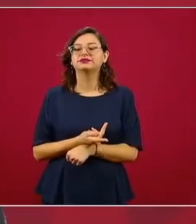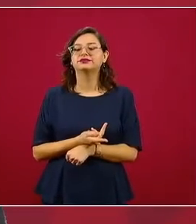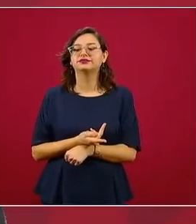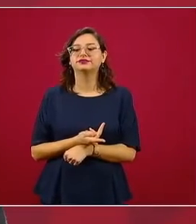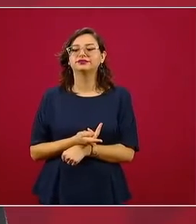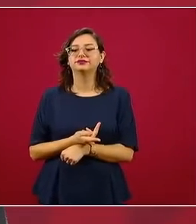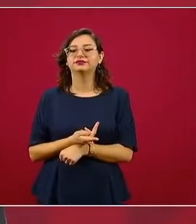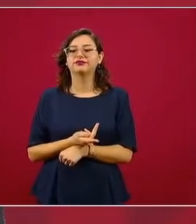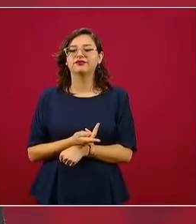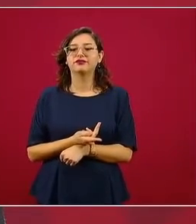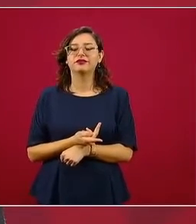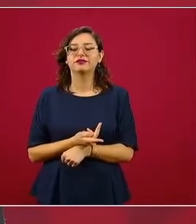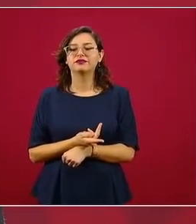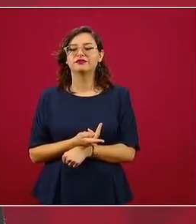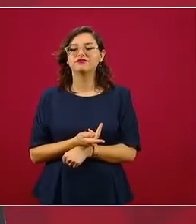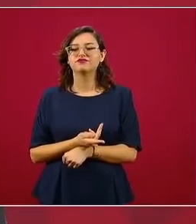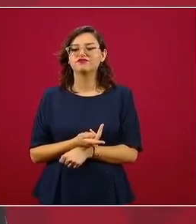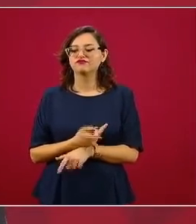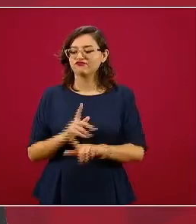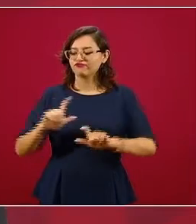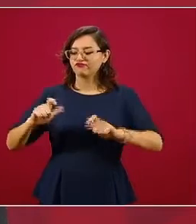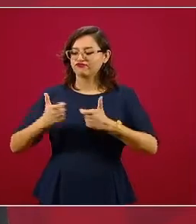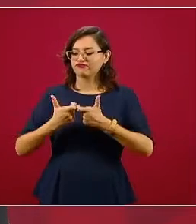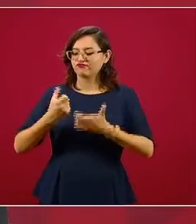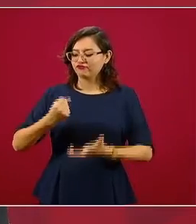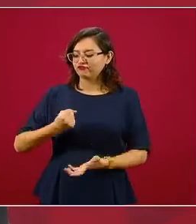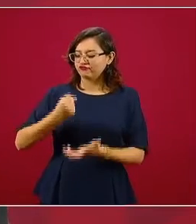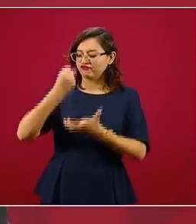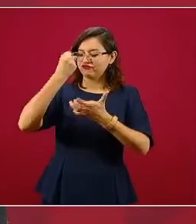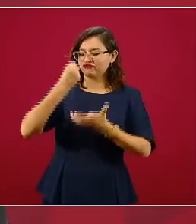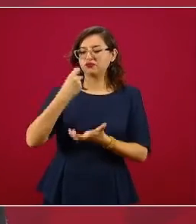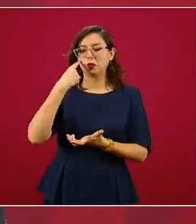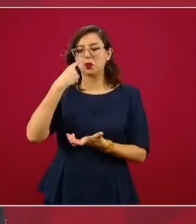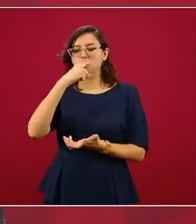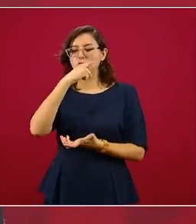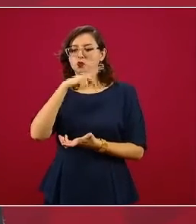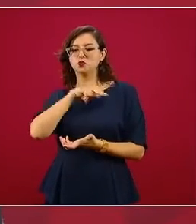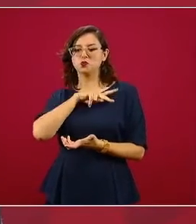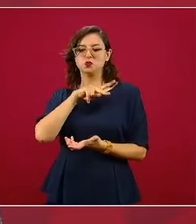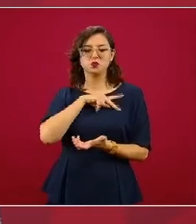una actitud discrecional de manejo de fondos,